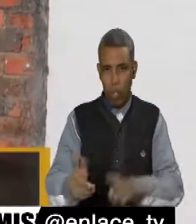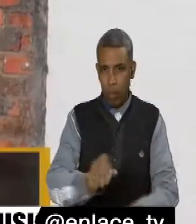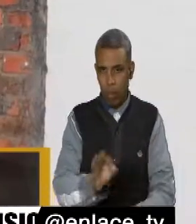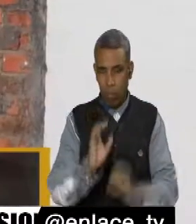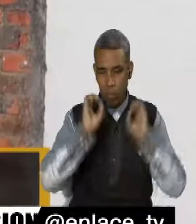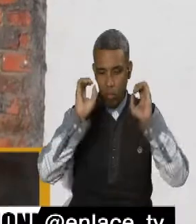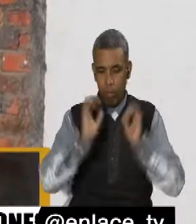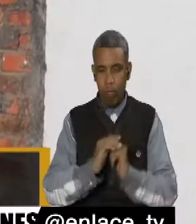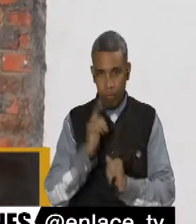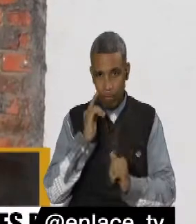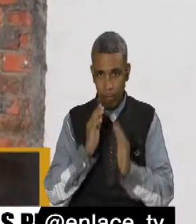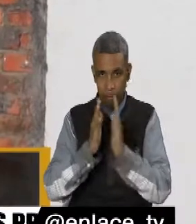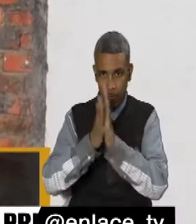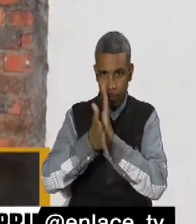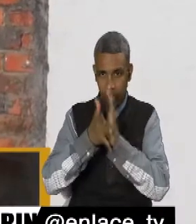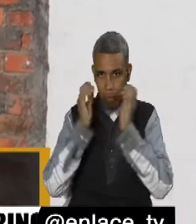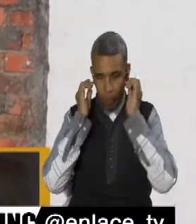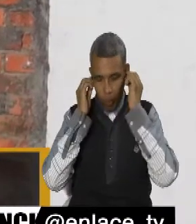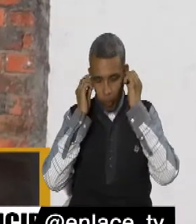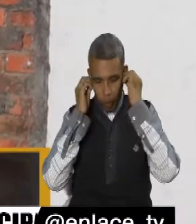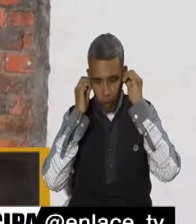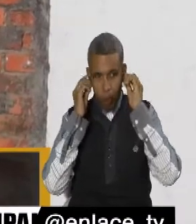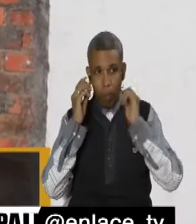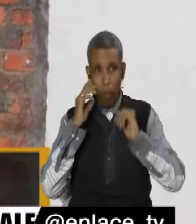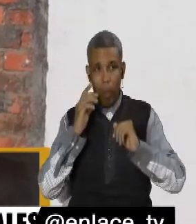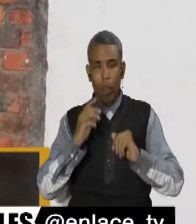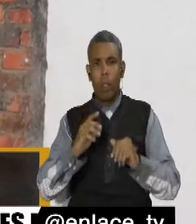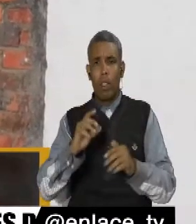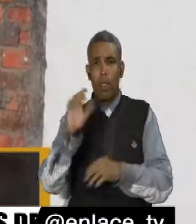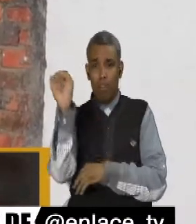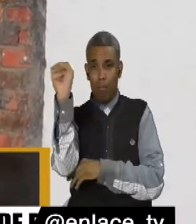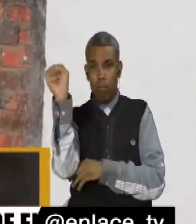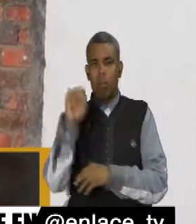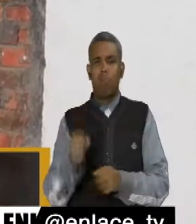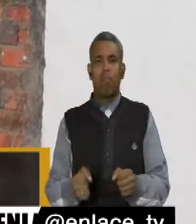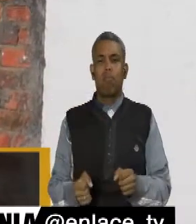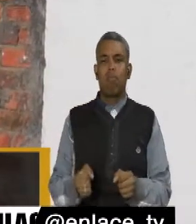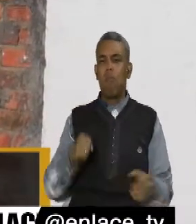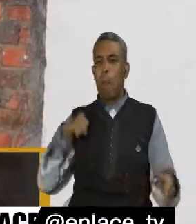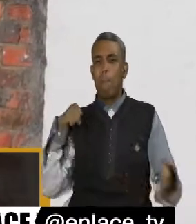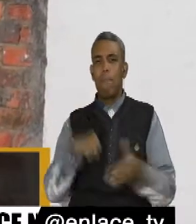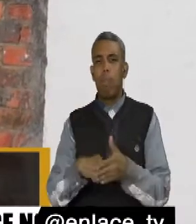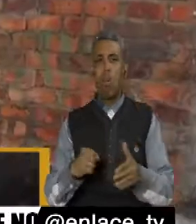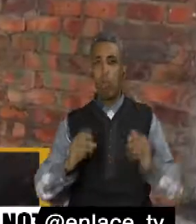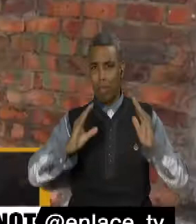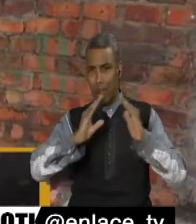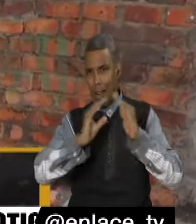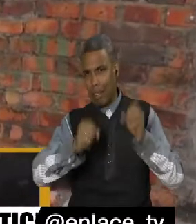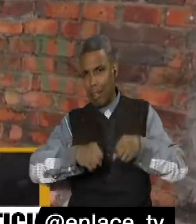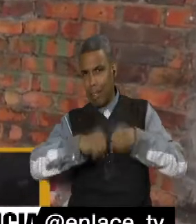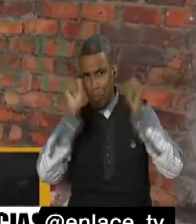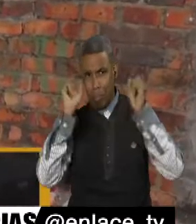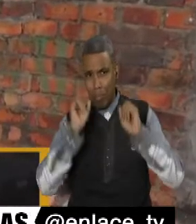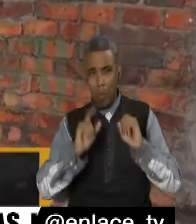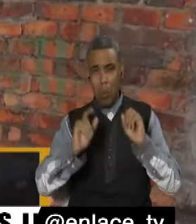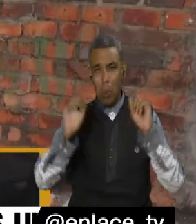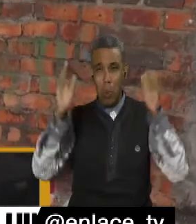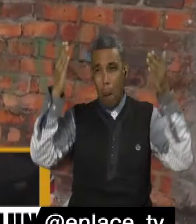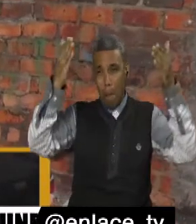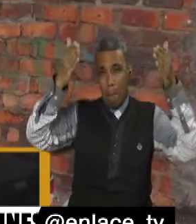Reportando este accidente de tránsito, donde afortunadamente no existieron lesiones que lamentar, solo